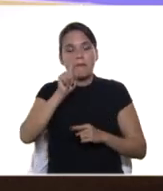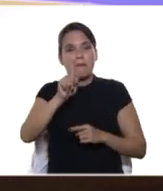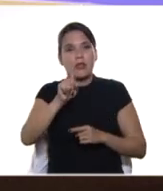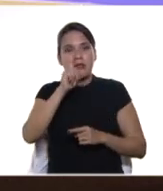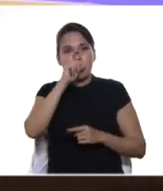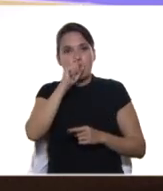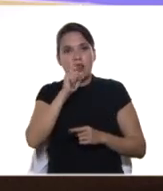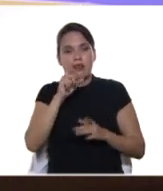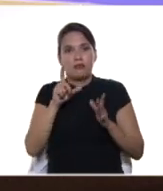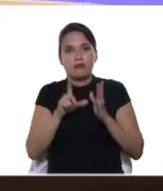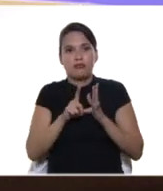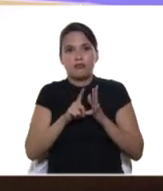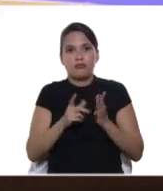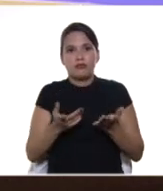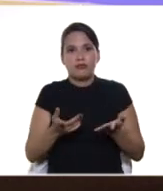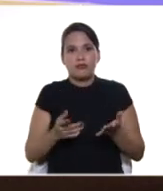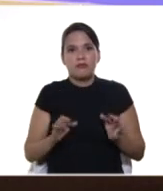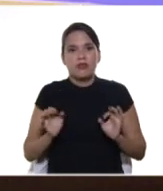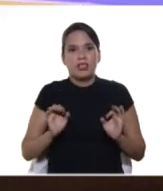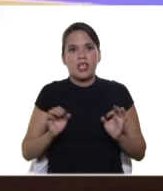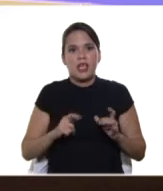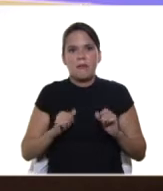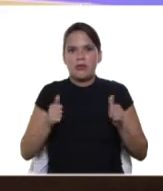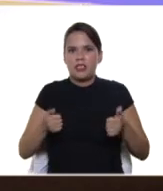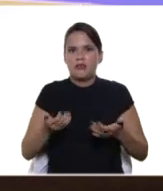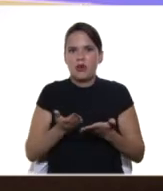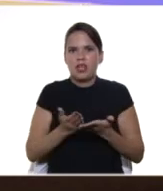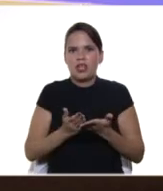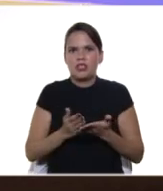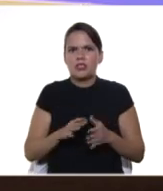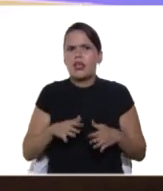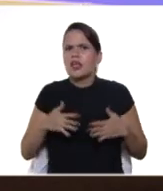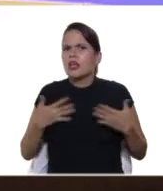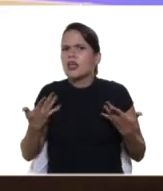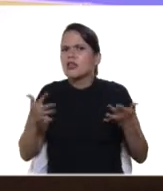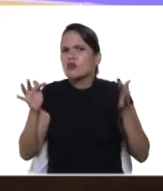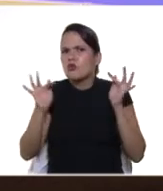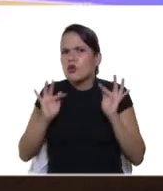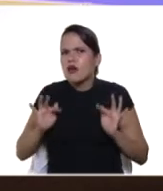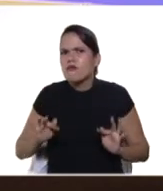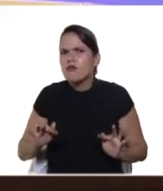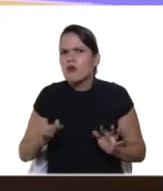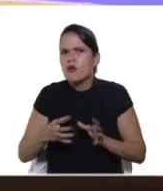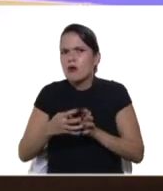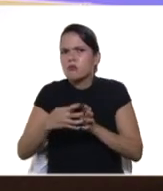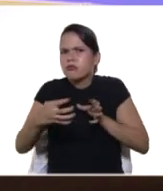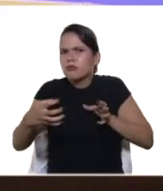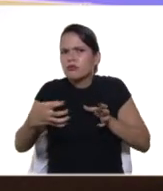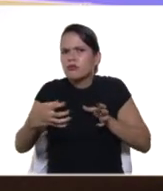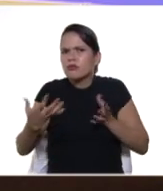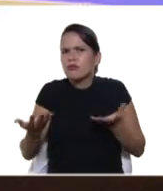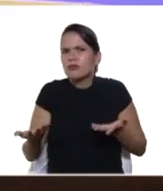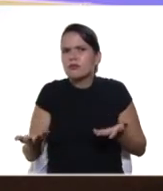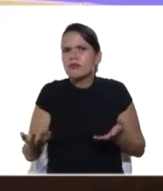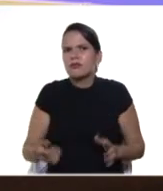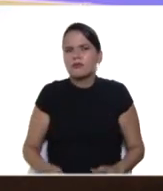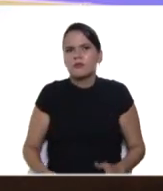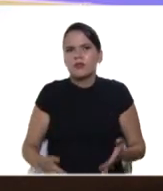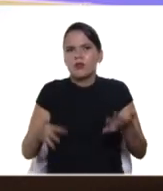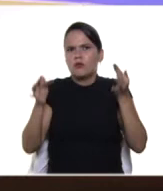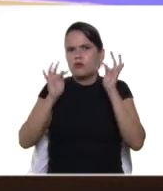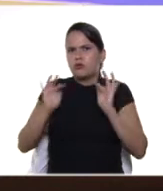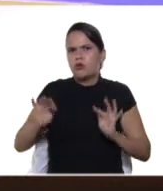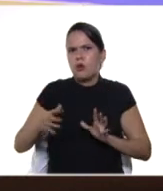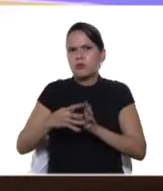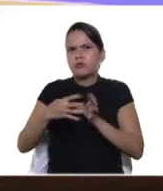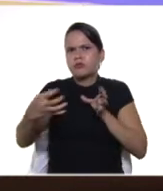educación media. Sin más preámbulo, comencemos la clase. ¿Qué es un polígono? Un polígono en